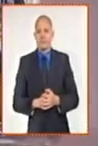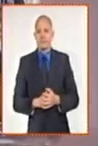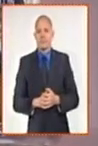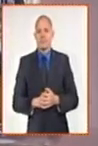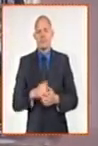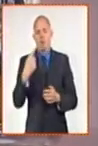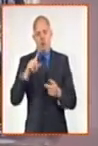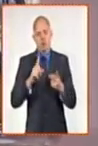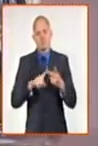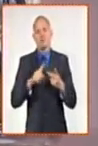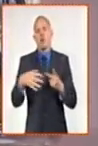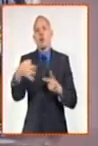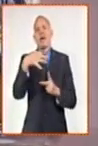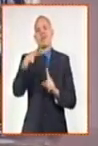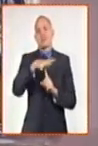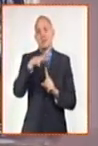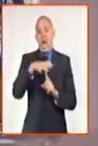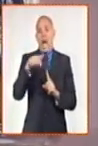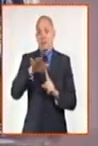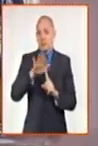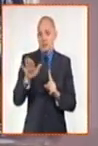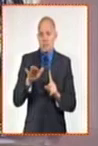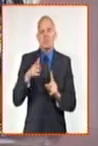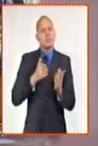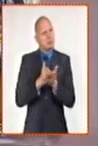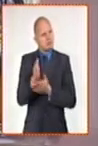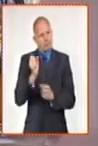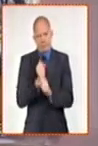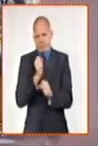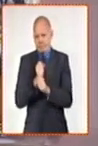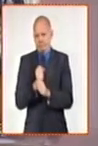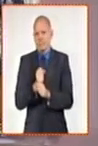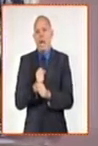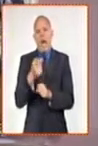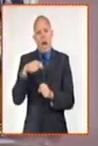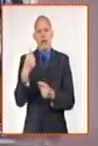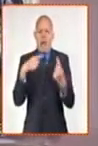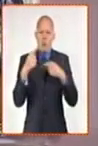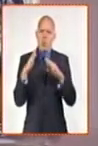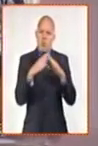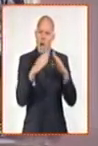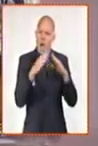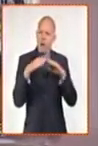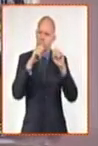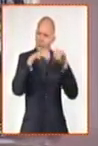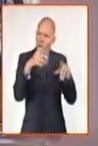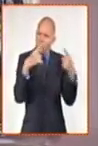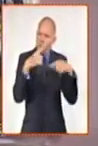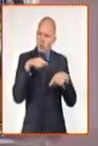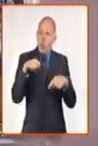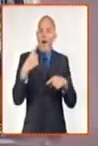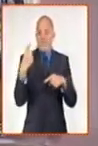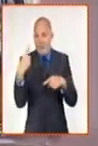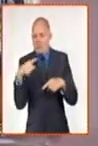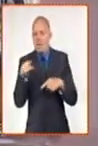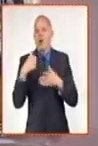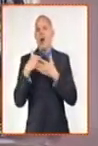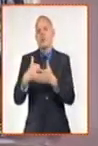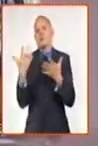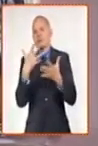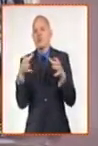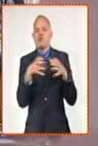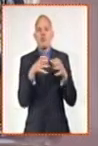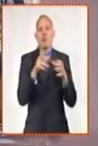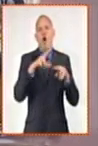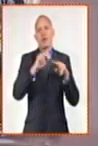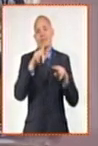Artemisa. En el caso de San Cristóbal, que tiene un 45,44% de cobertura en estos momentos, pues está trabajando el contingente de Holguín. Y en